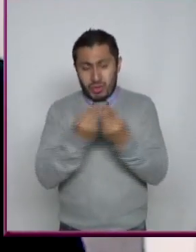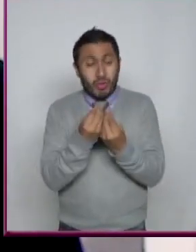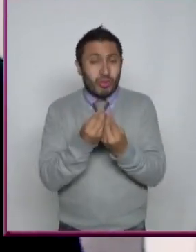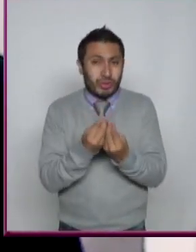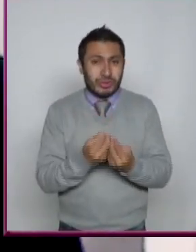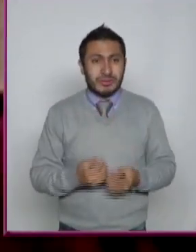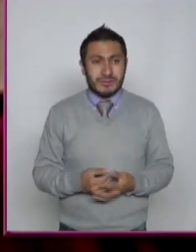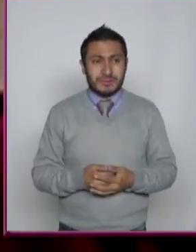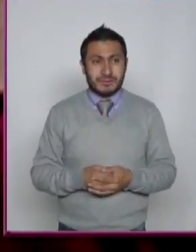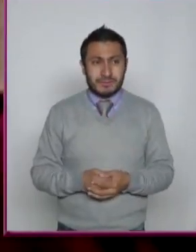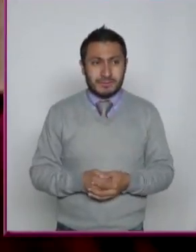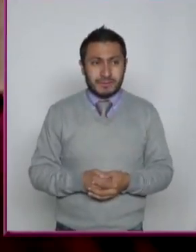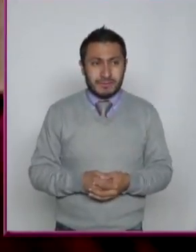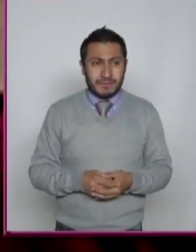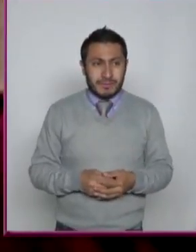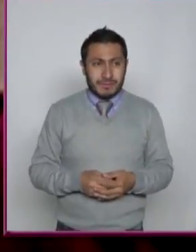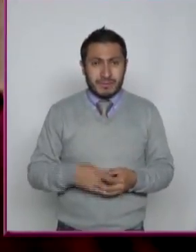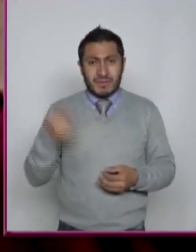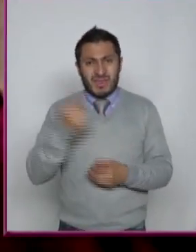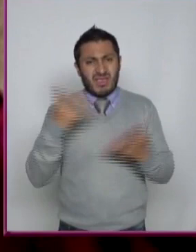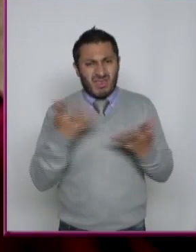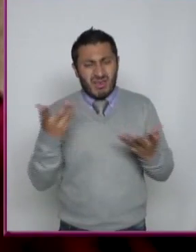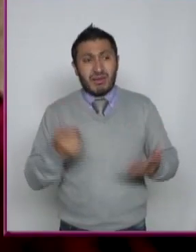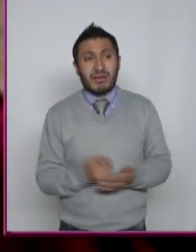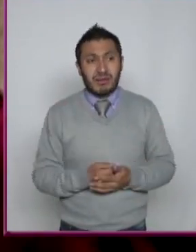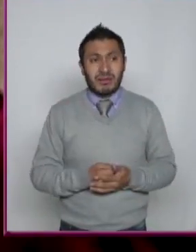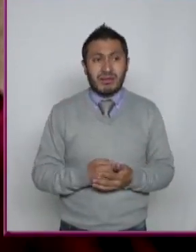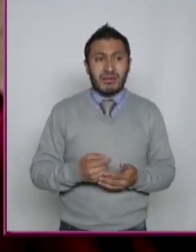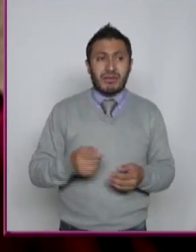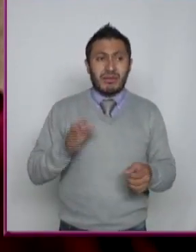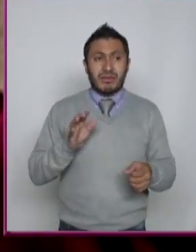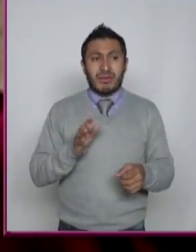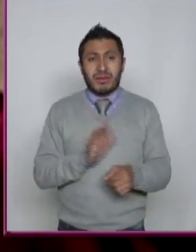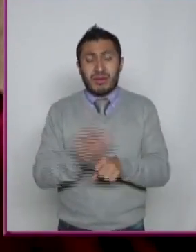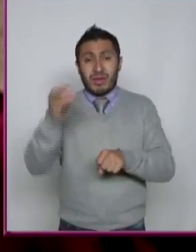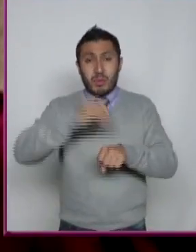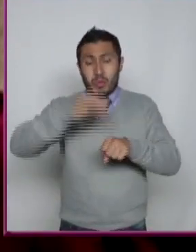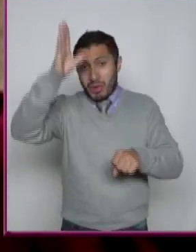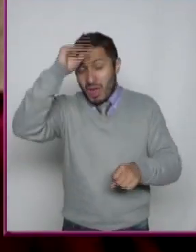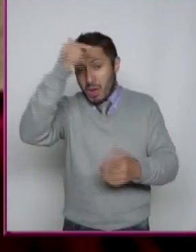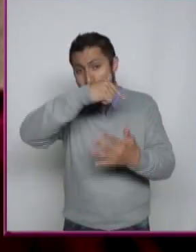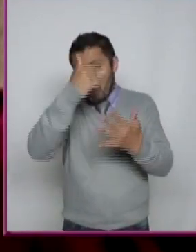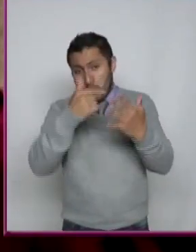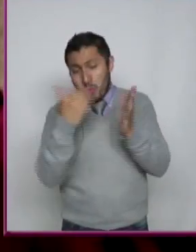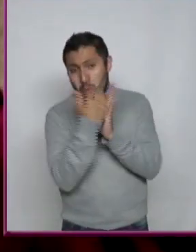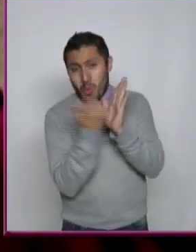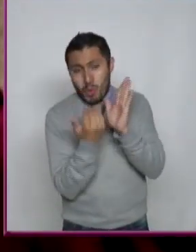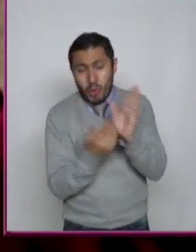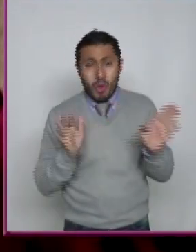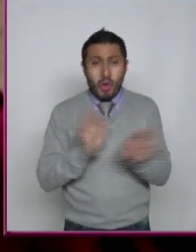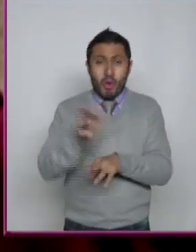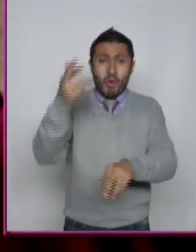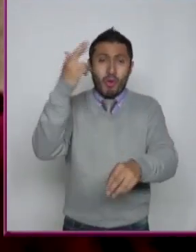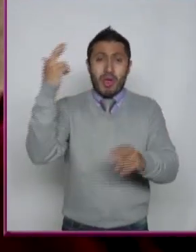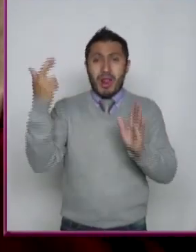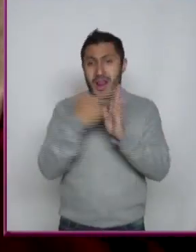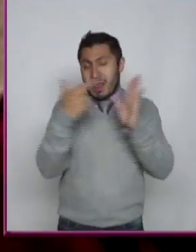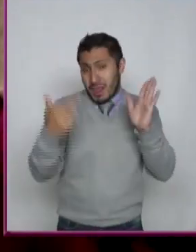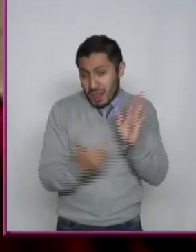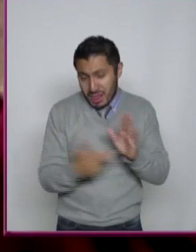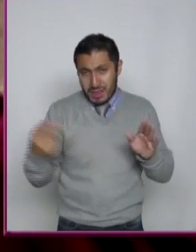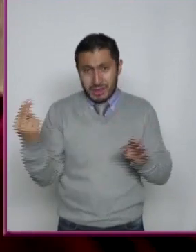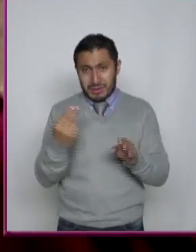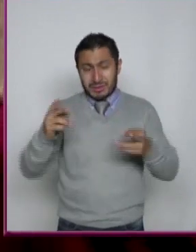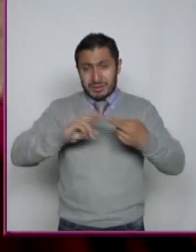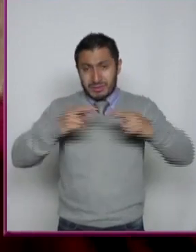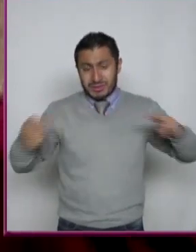juntas, ¿no? ¿Qué vamos a hacer con esto? ¿Qué acuerdos necesitamos hacer? ¿Qué reglas de la relación necesitan cambiar? ¿Cuáles son